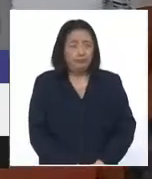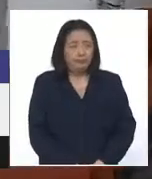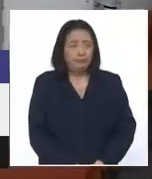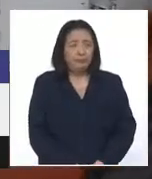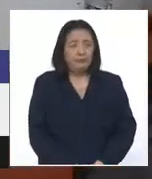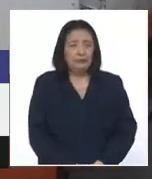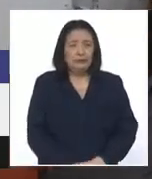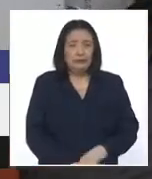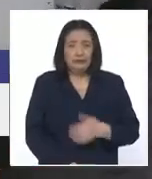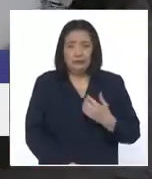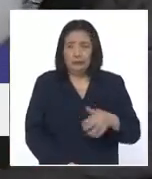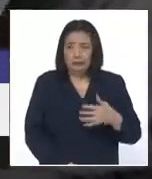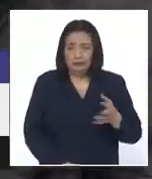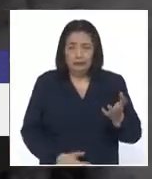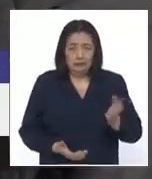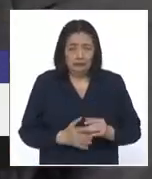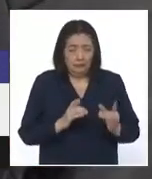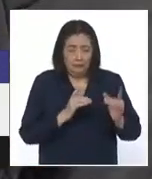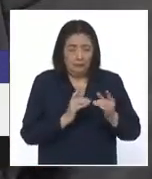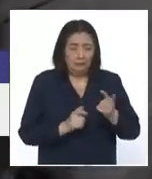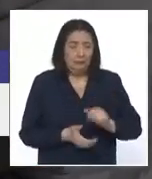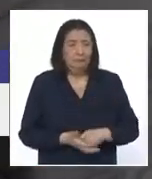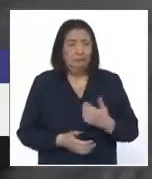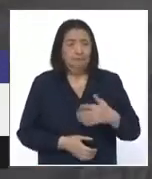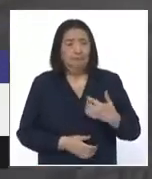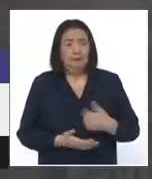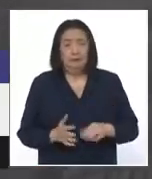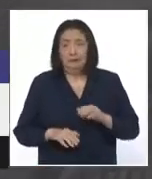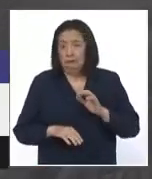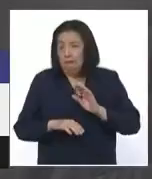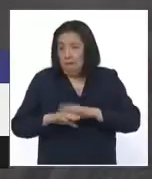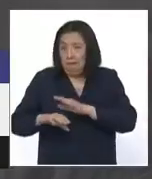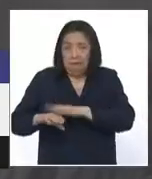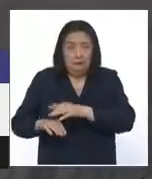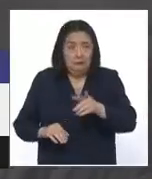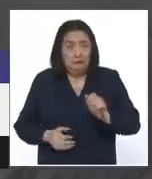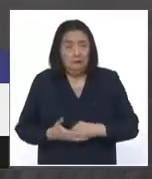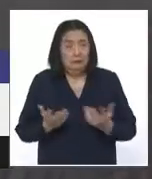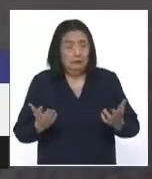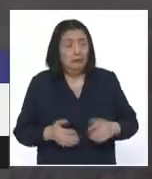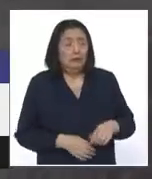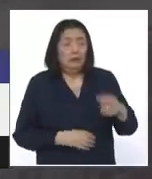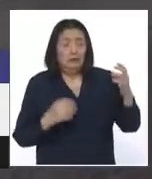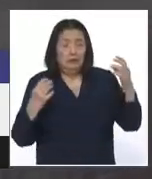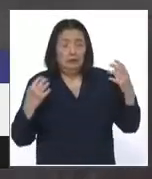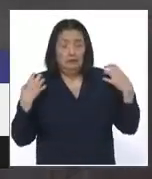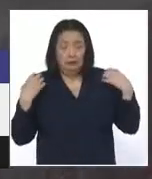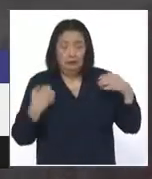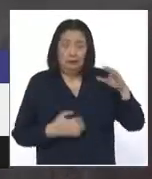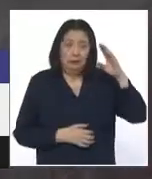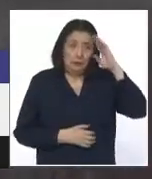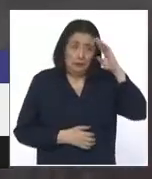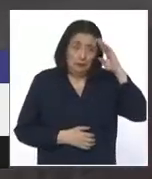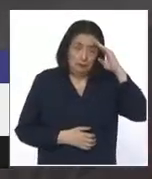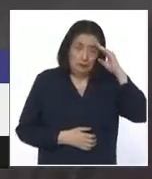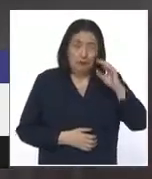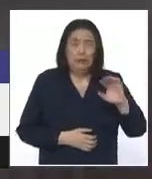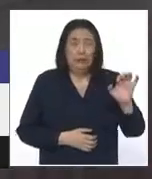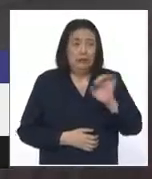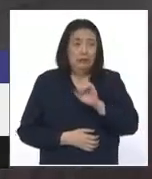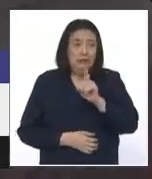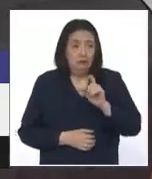Definitivamente la situación de la señora... Le ha rozado la bala estando en la cuna. Hacemos un llamado a la División Policial